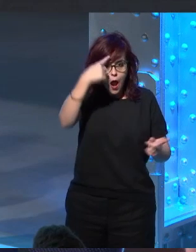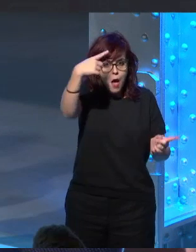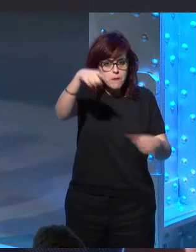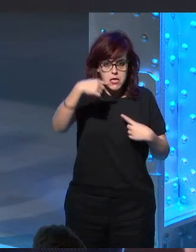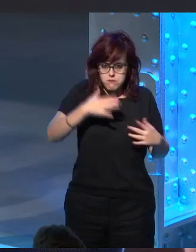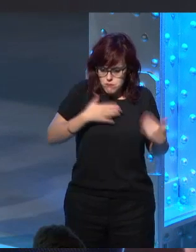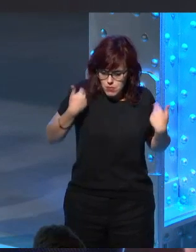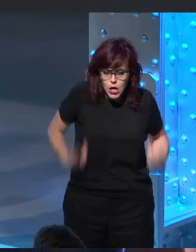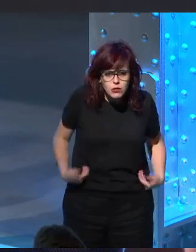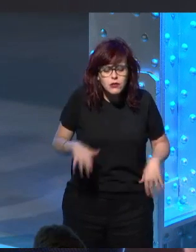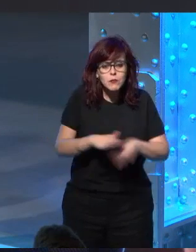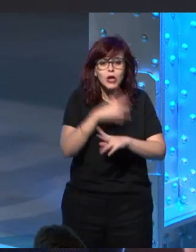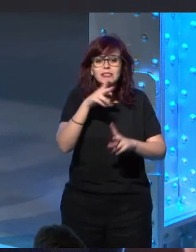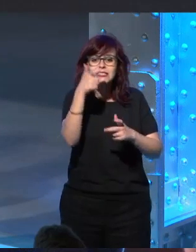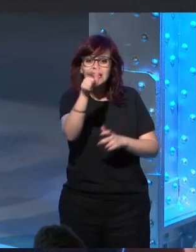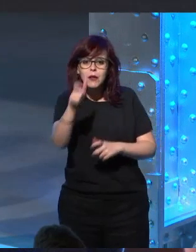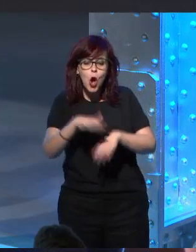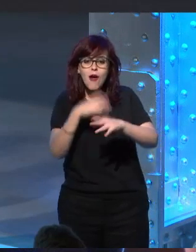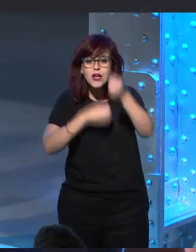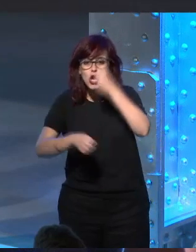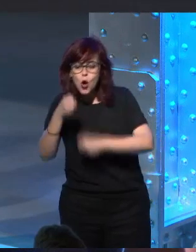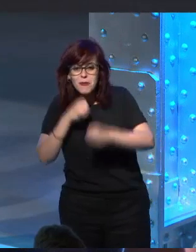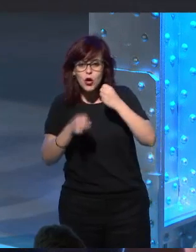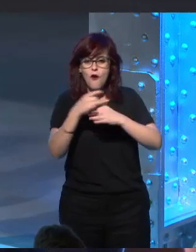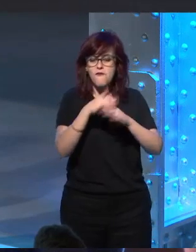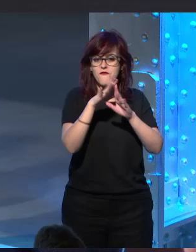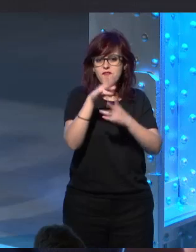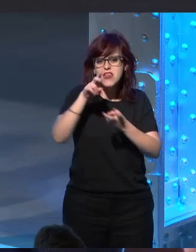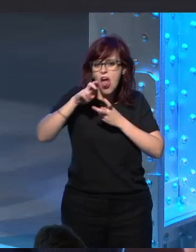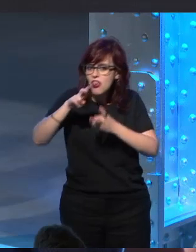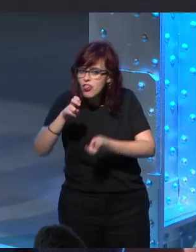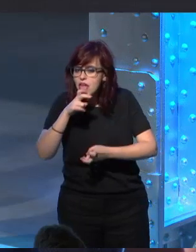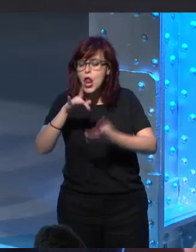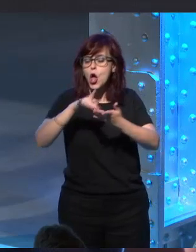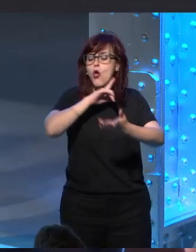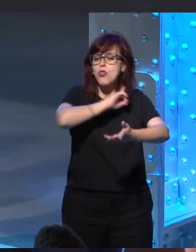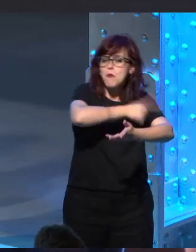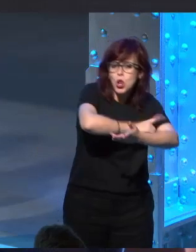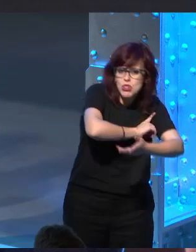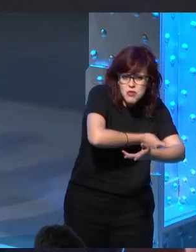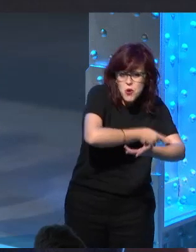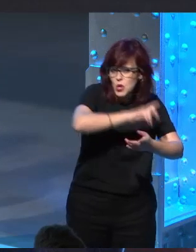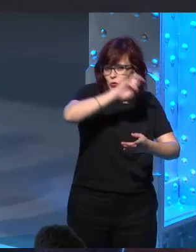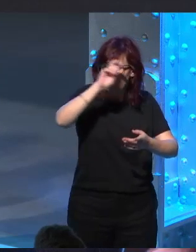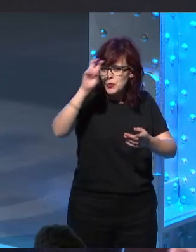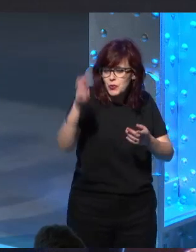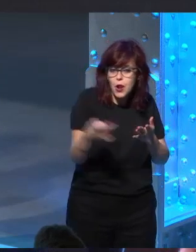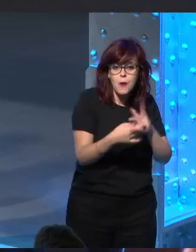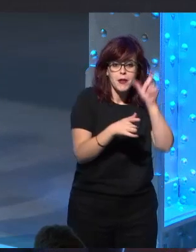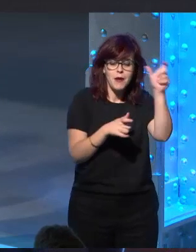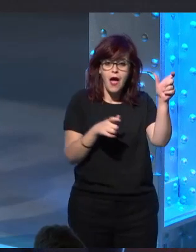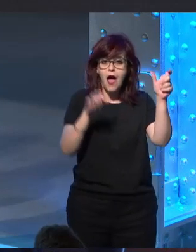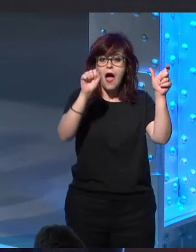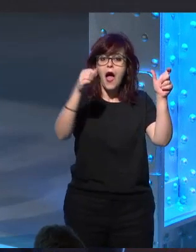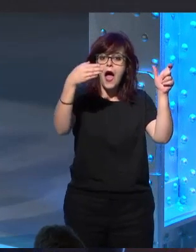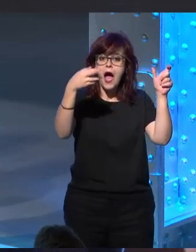firmar, de términos económicos, financieros, deportivos, lo que fuera. O sea, desde el primer término que hay es